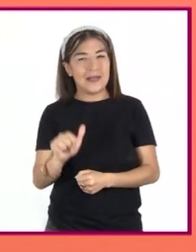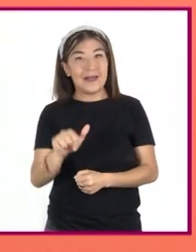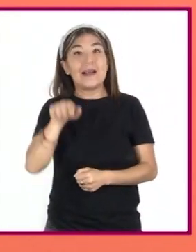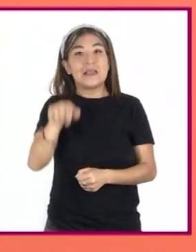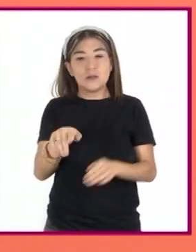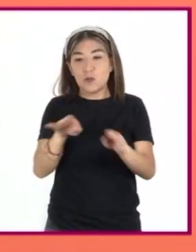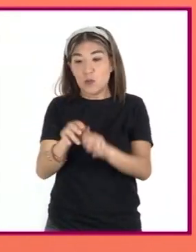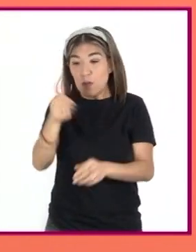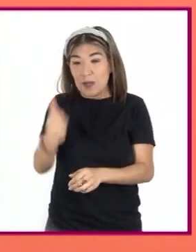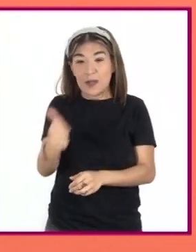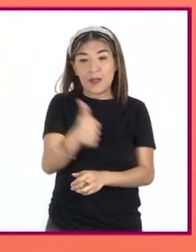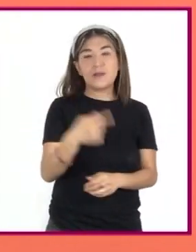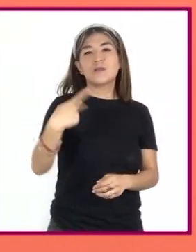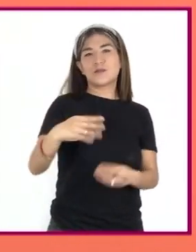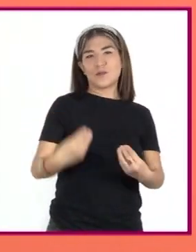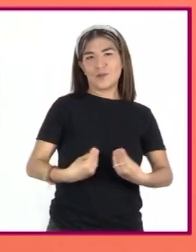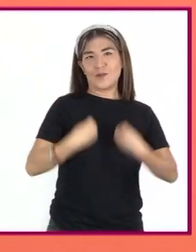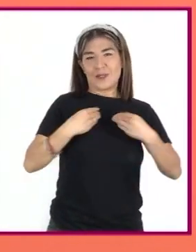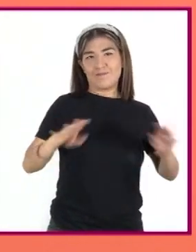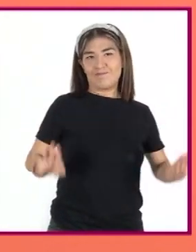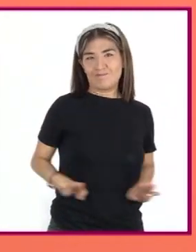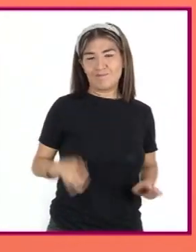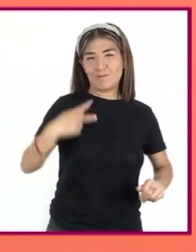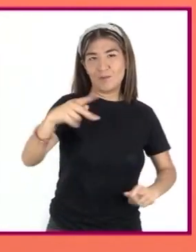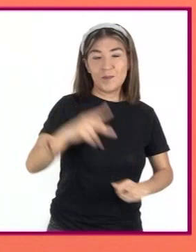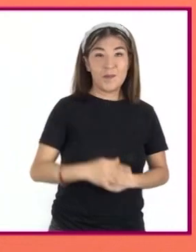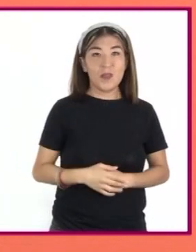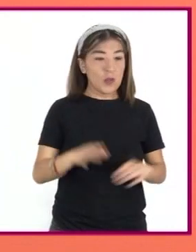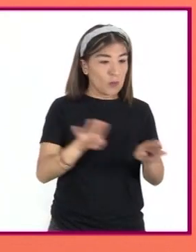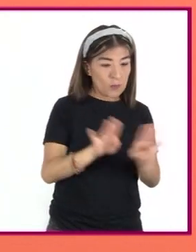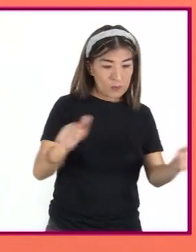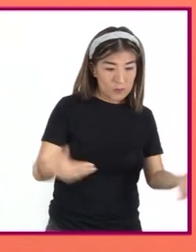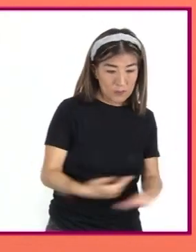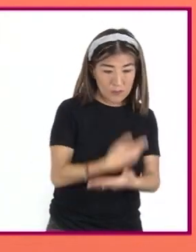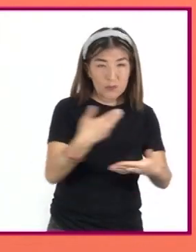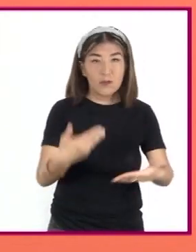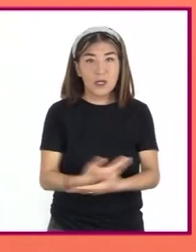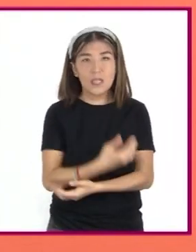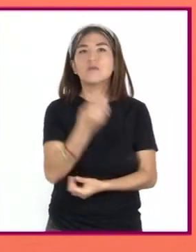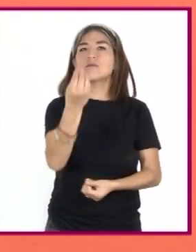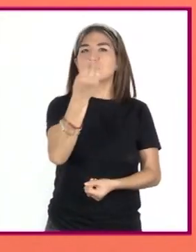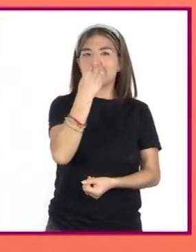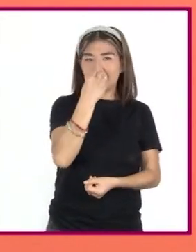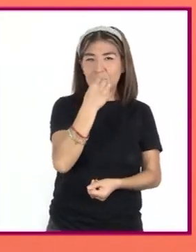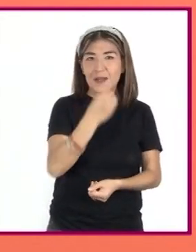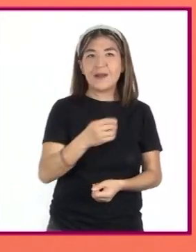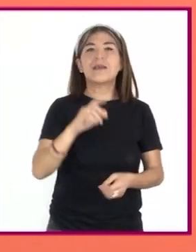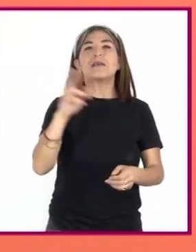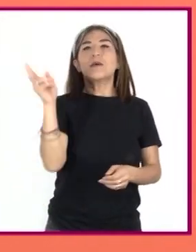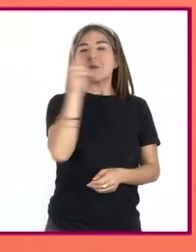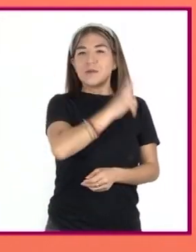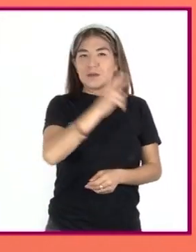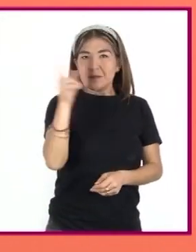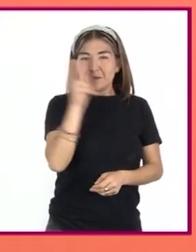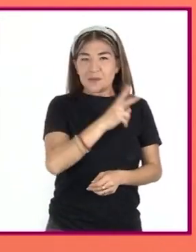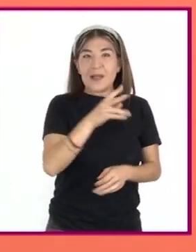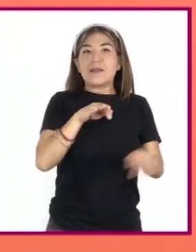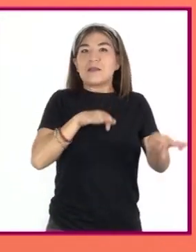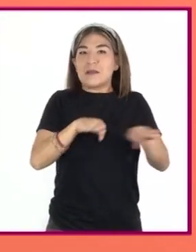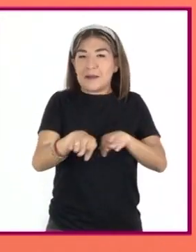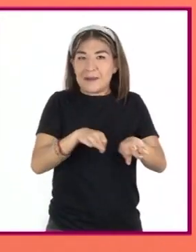su vida propia. Cada célula nace, come, respira,